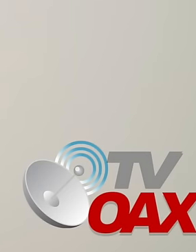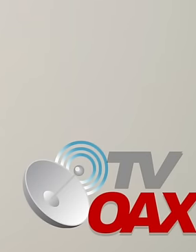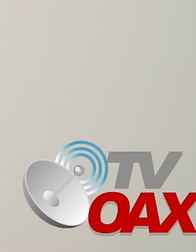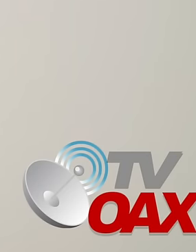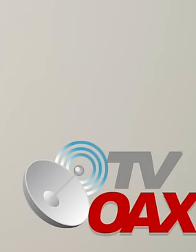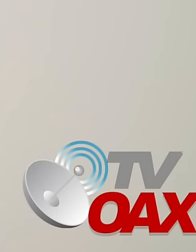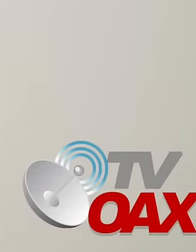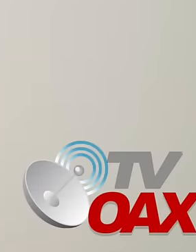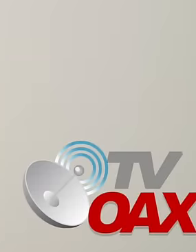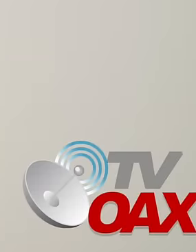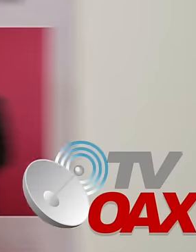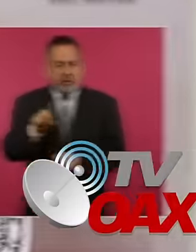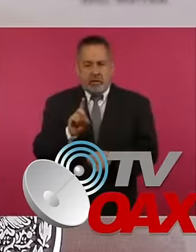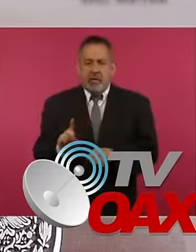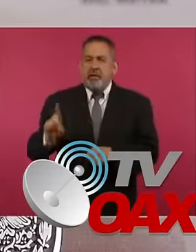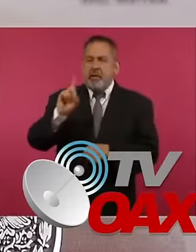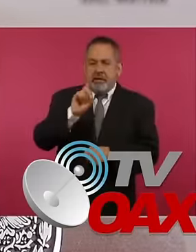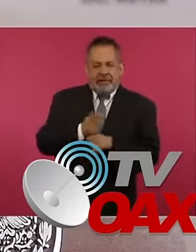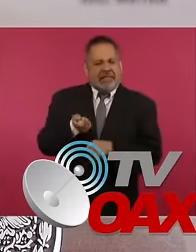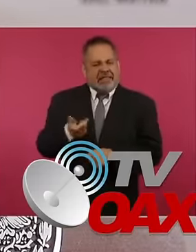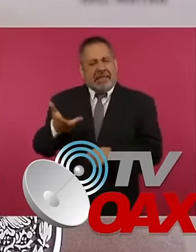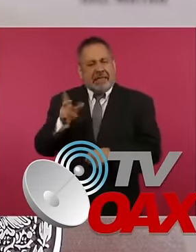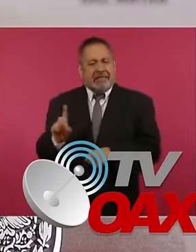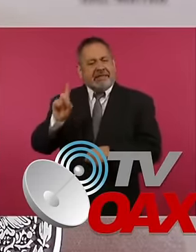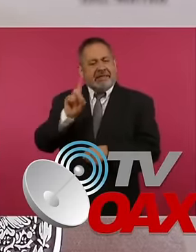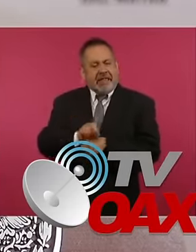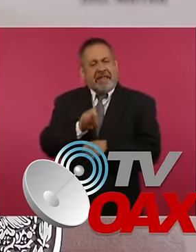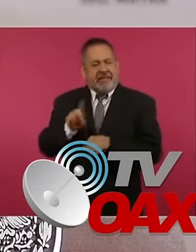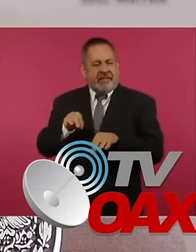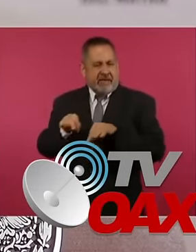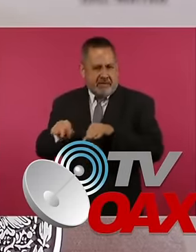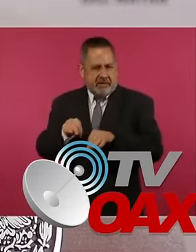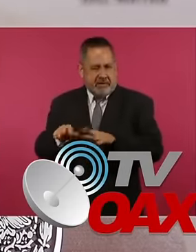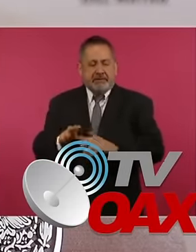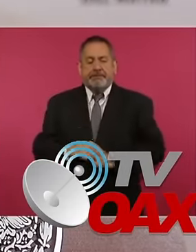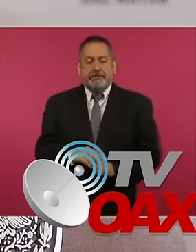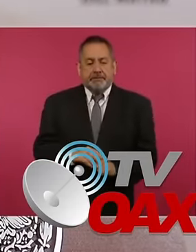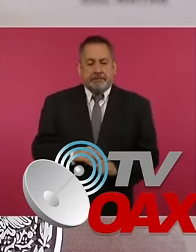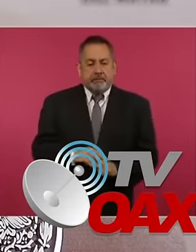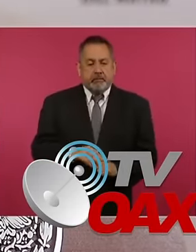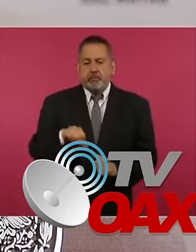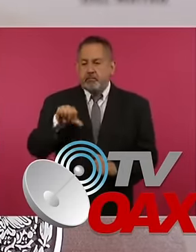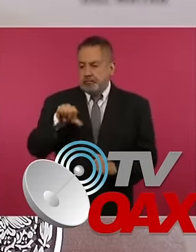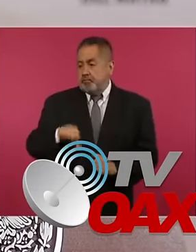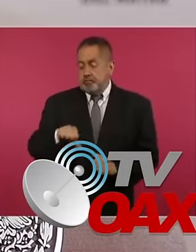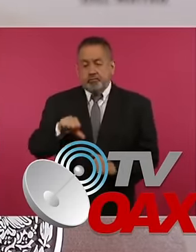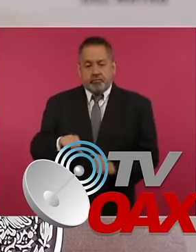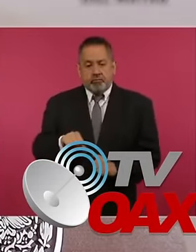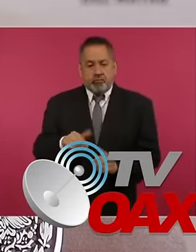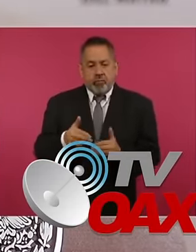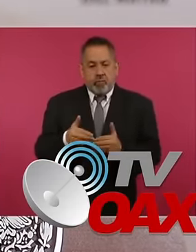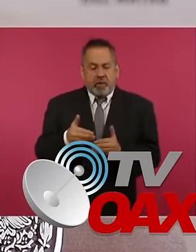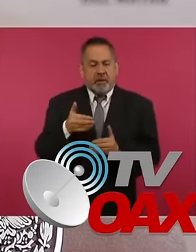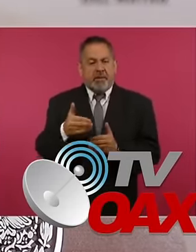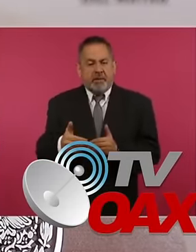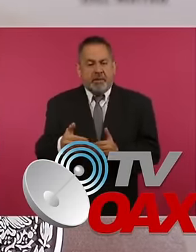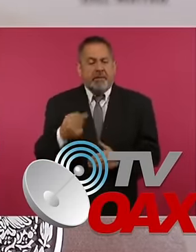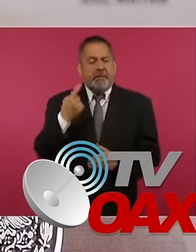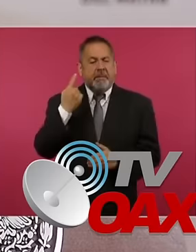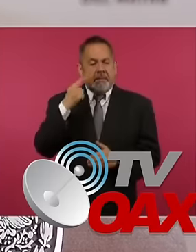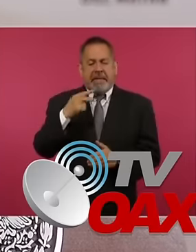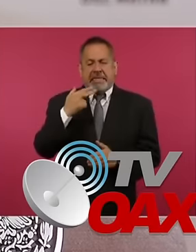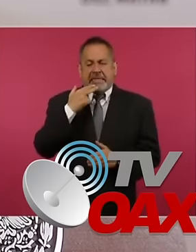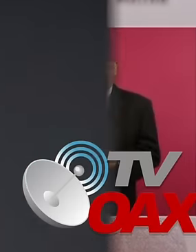La secretaria de Gobernación, Luisa María Alcalde Luján, hizo hincapié que el día 1 de julio de este